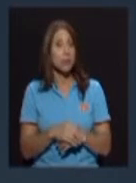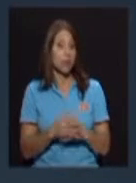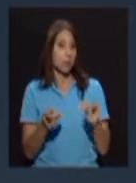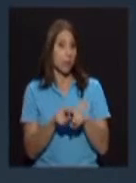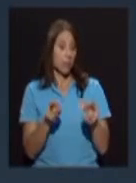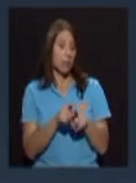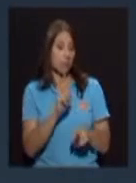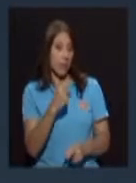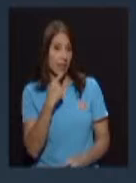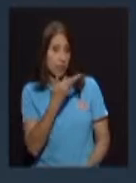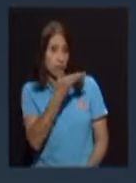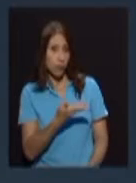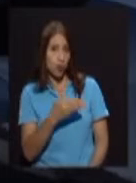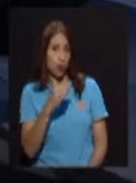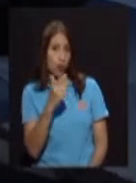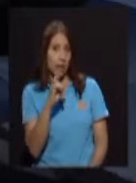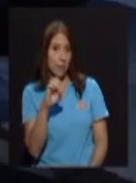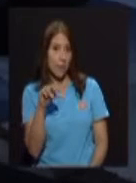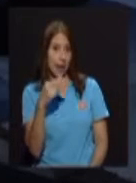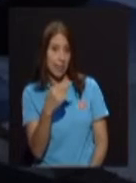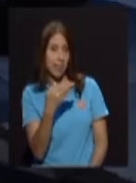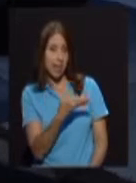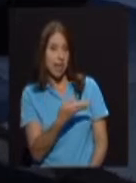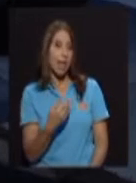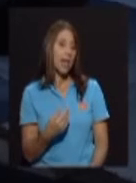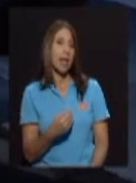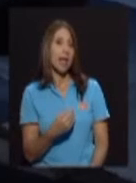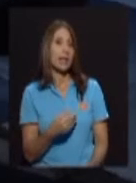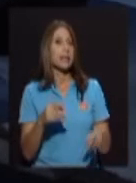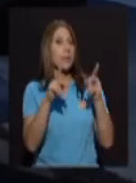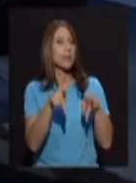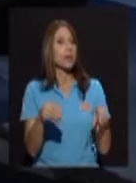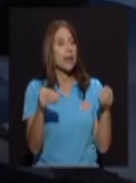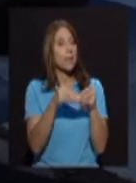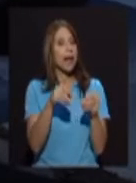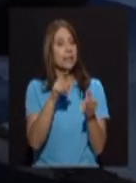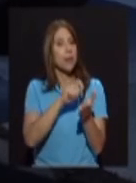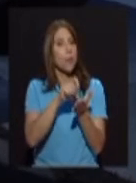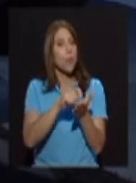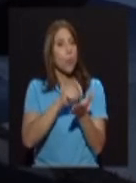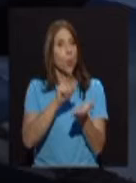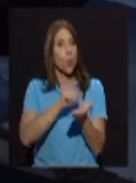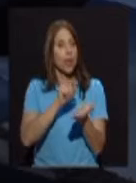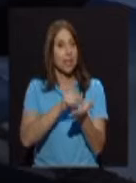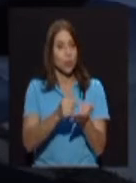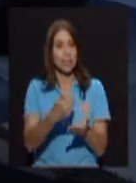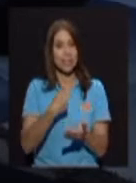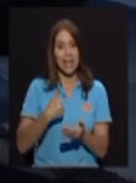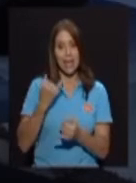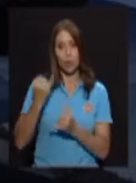decir que don Gilbert posiblemente es quien más publicaciones en los últimos 3